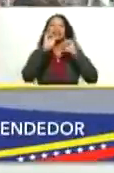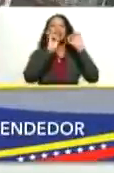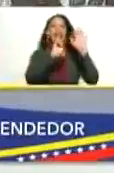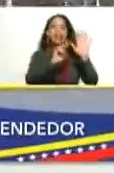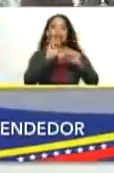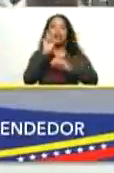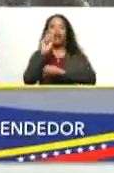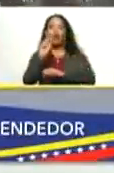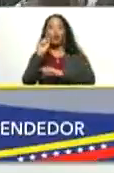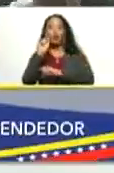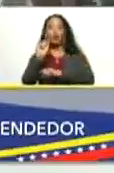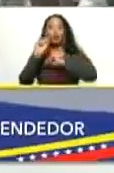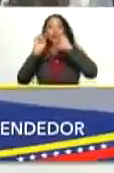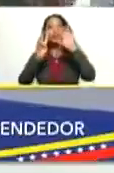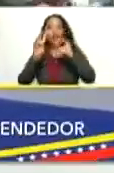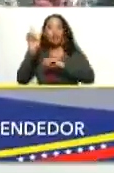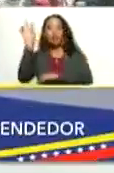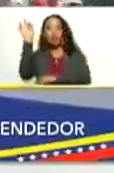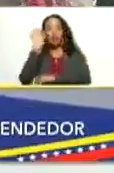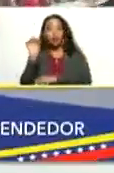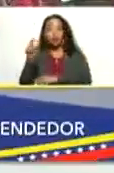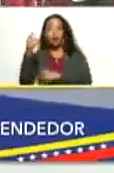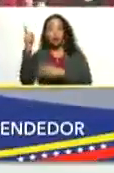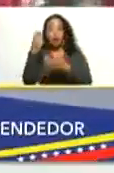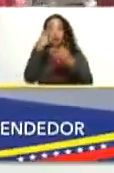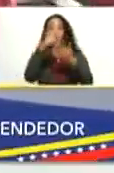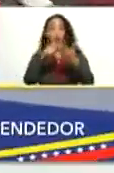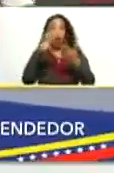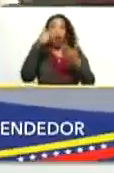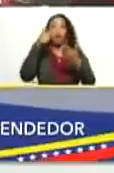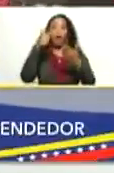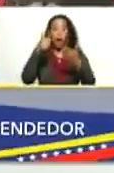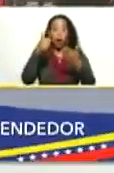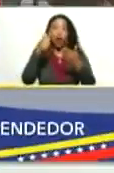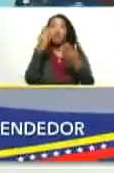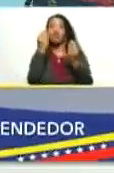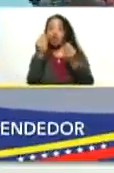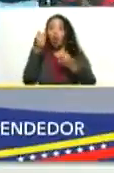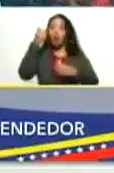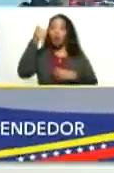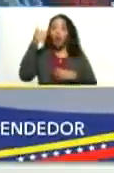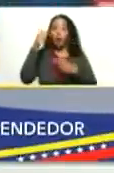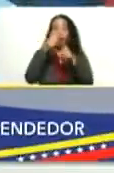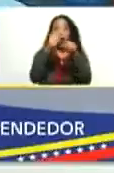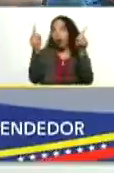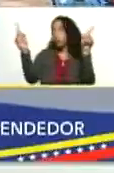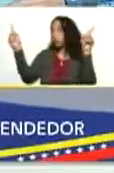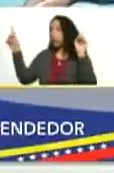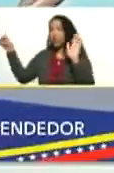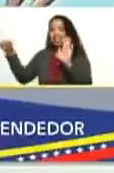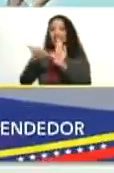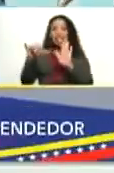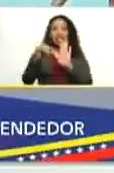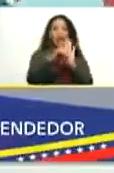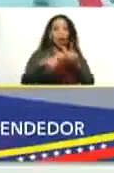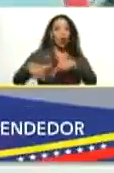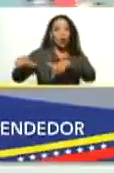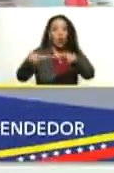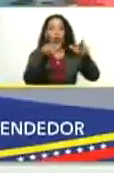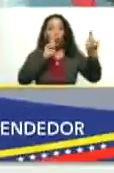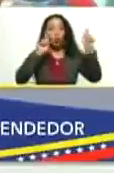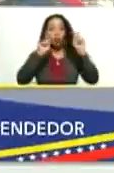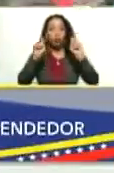71.72%, señor presidente, calificó de muy bueno y bueno el entorno urbano ubicado en el sitio turístico.